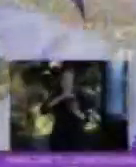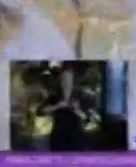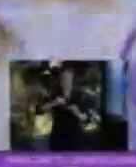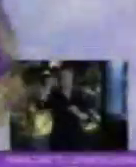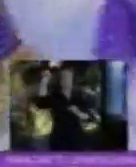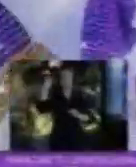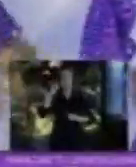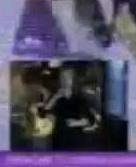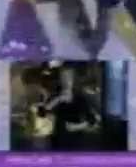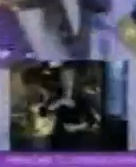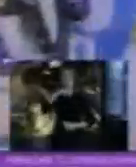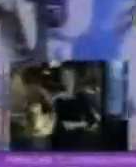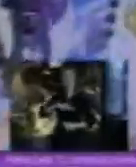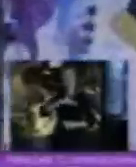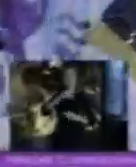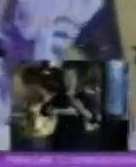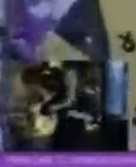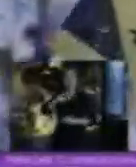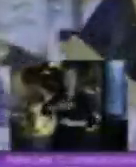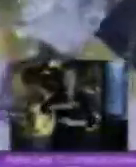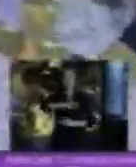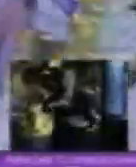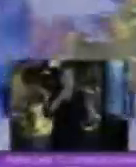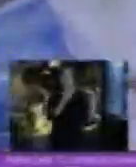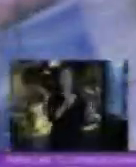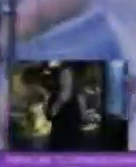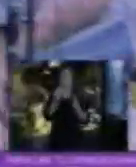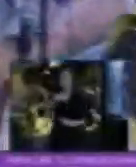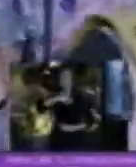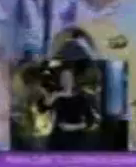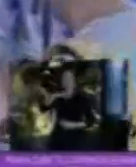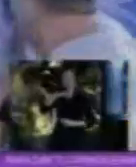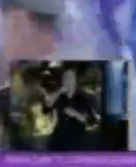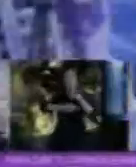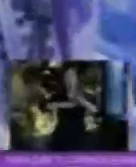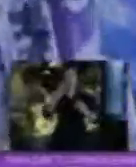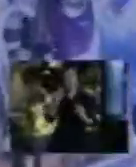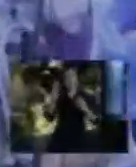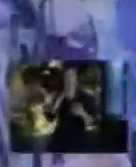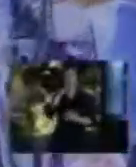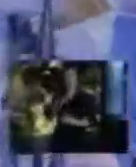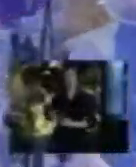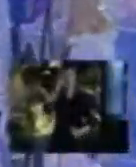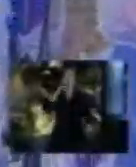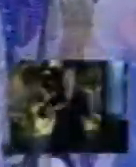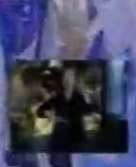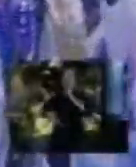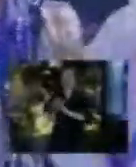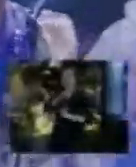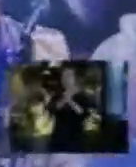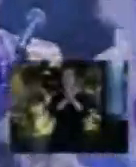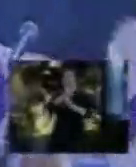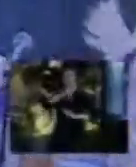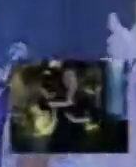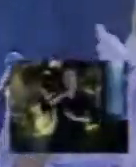soy capaz de todo mal, soy capaz de hacerme ateo por beber de tu veneno. Ay, mi